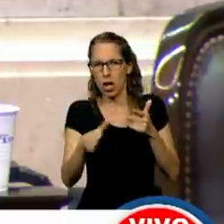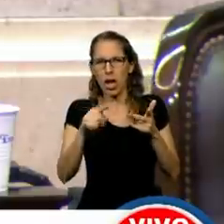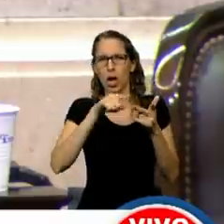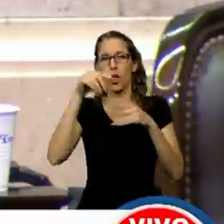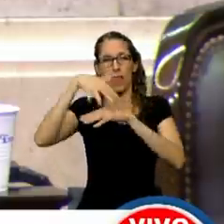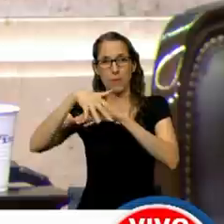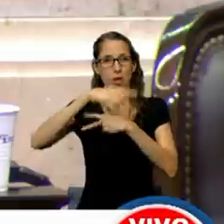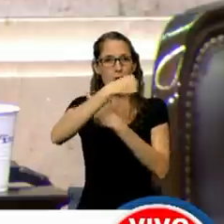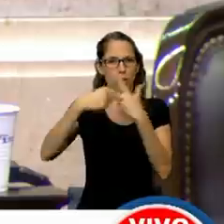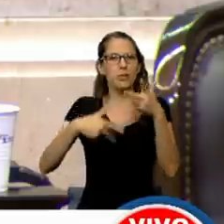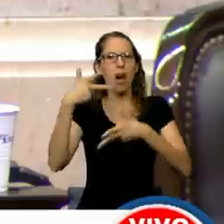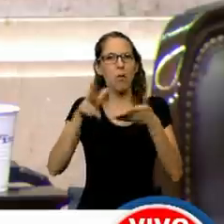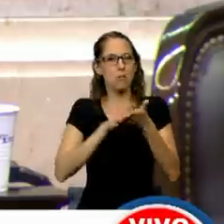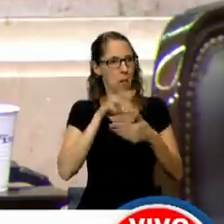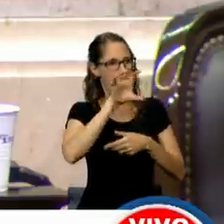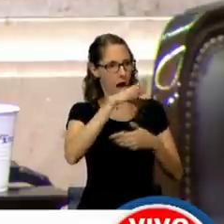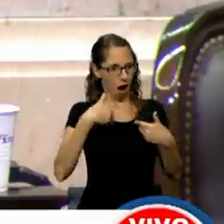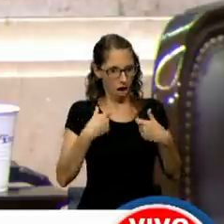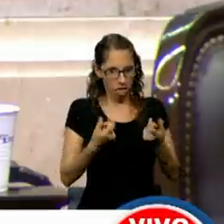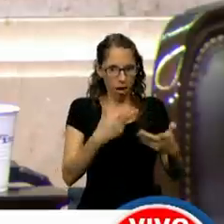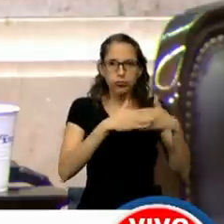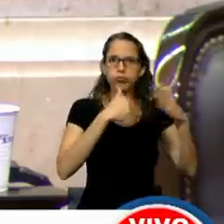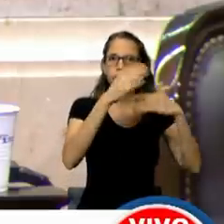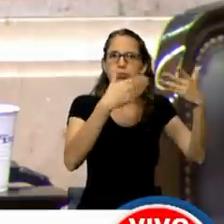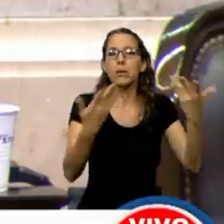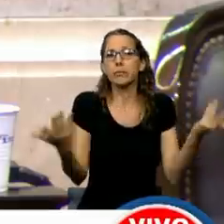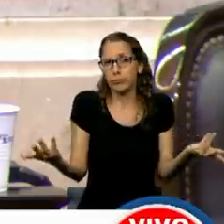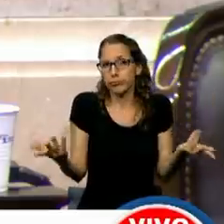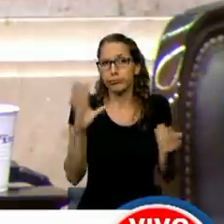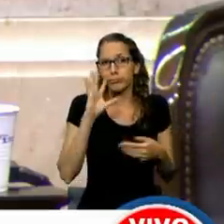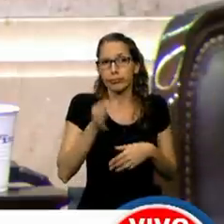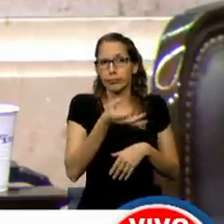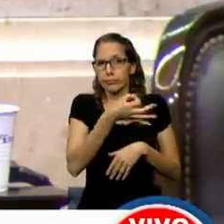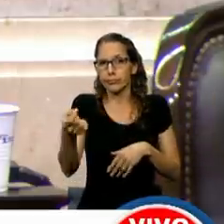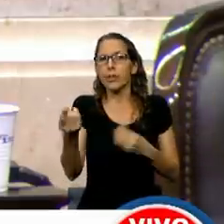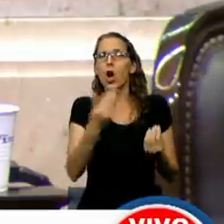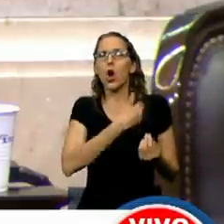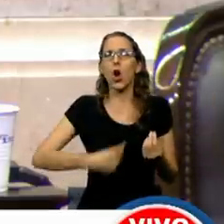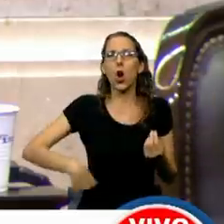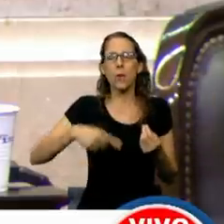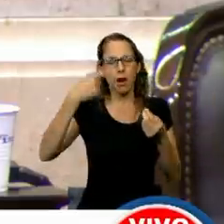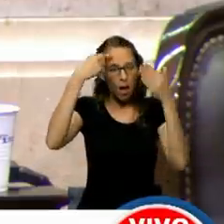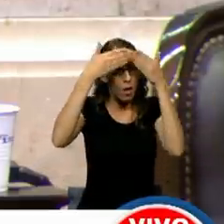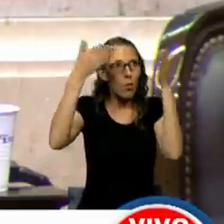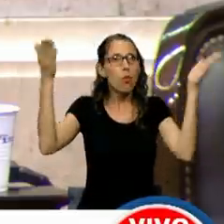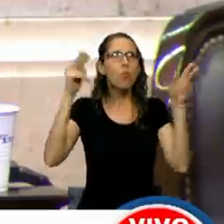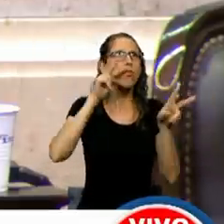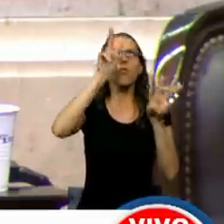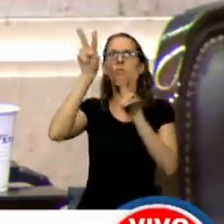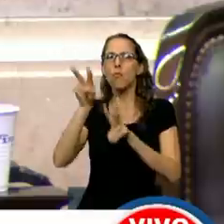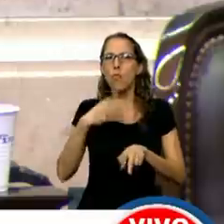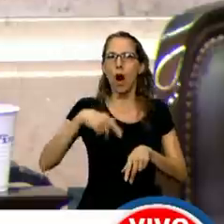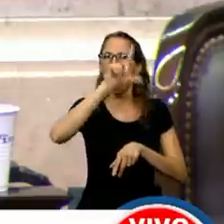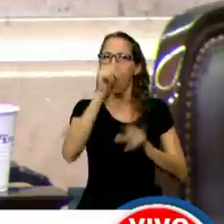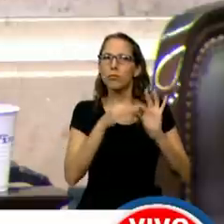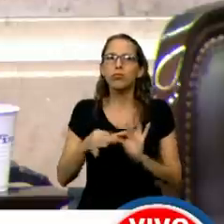con lo cual esto habla de que es un gobierno con una mirada federal y es un gobierno que no está